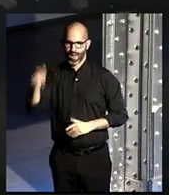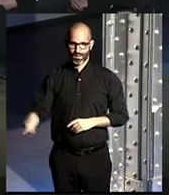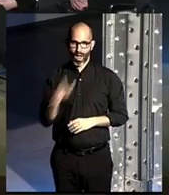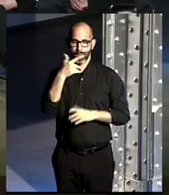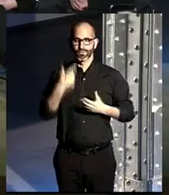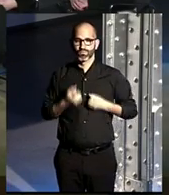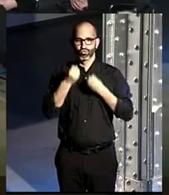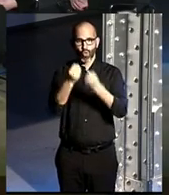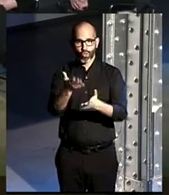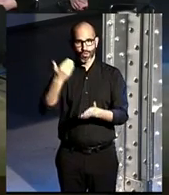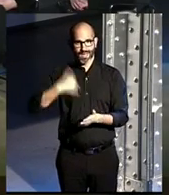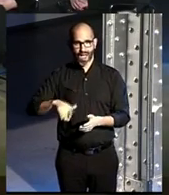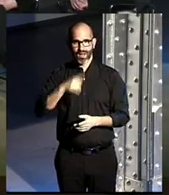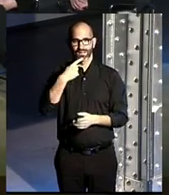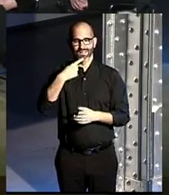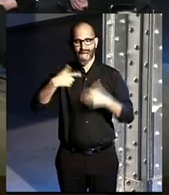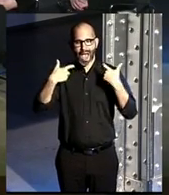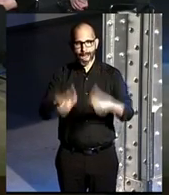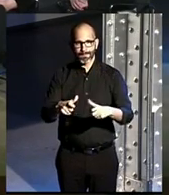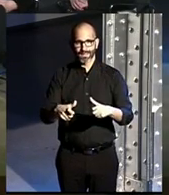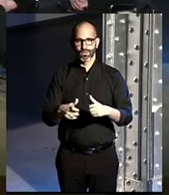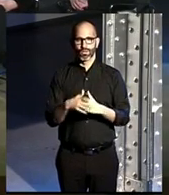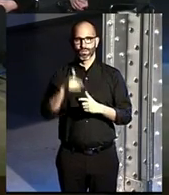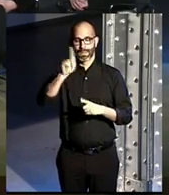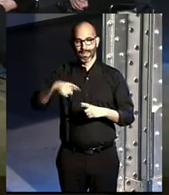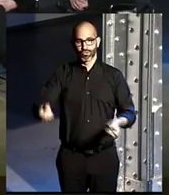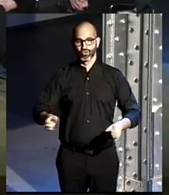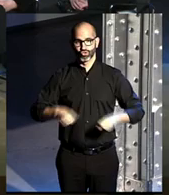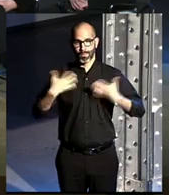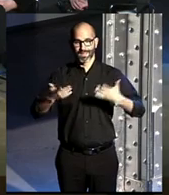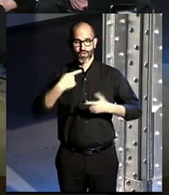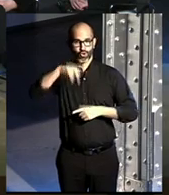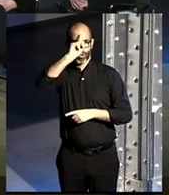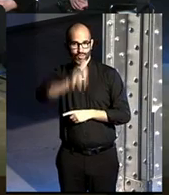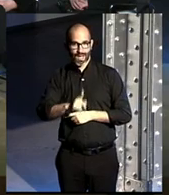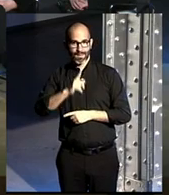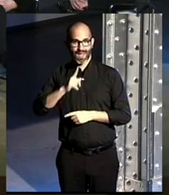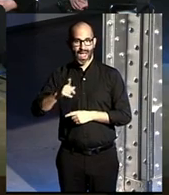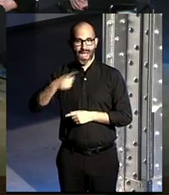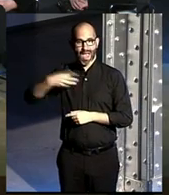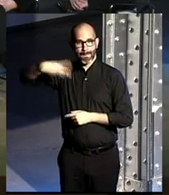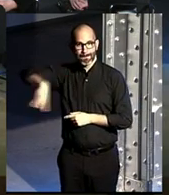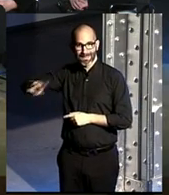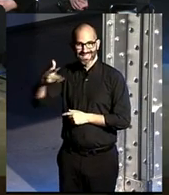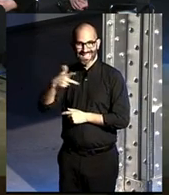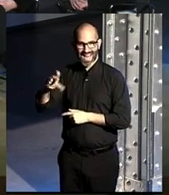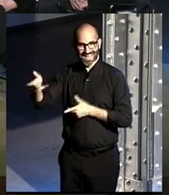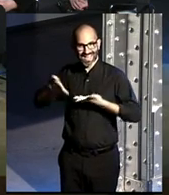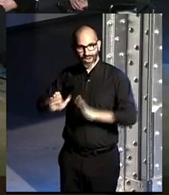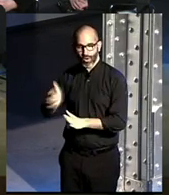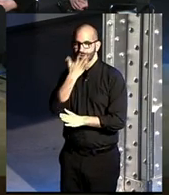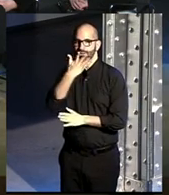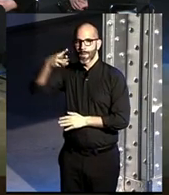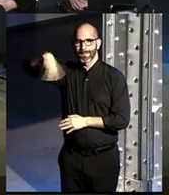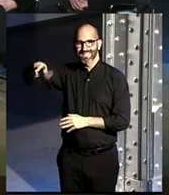que nos sitúa en ese ámbito y con la sorpresa, yo desconocía que a Edsel no le gustaba no el le gustaba futuro. en general El futuro. en particular